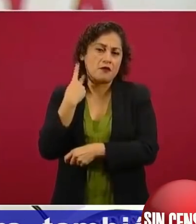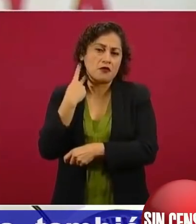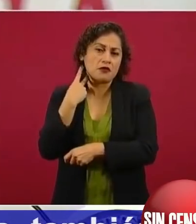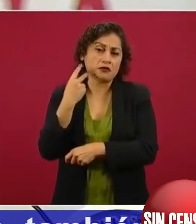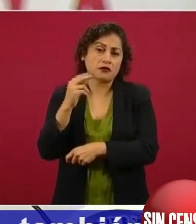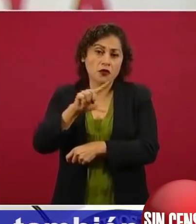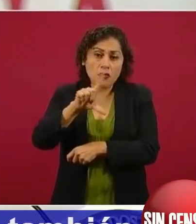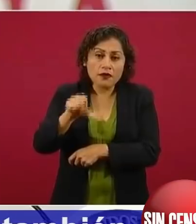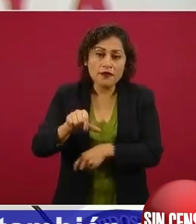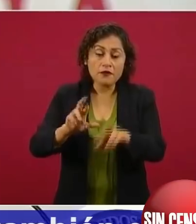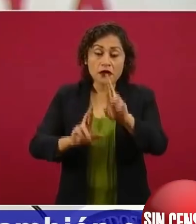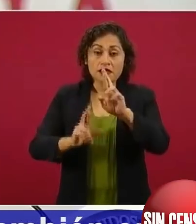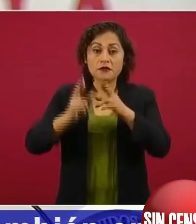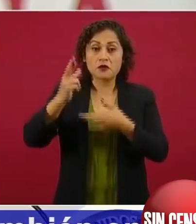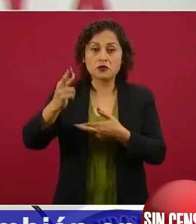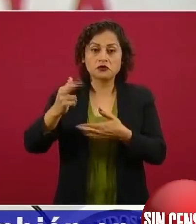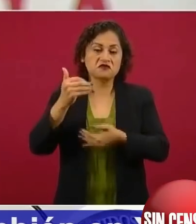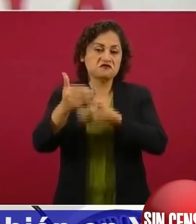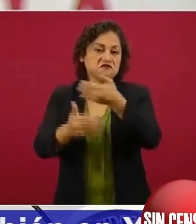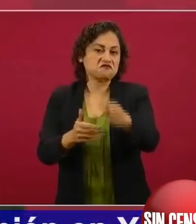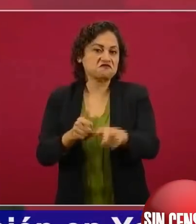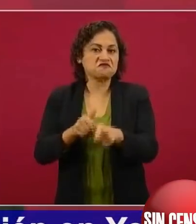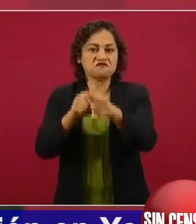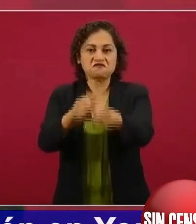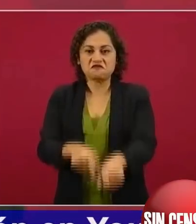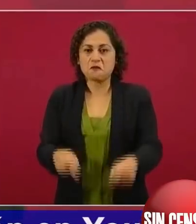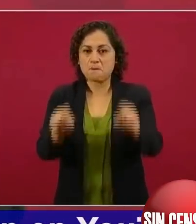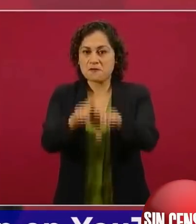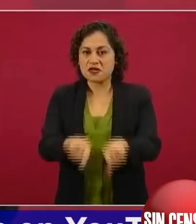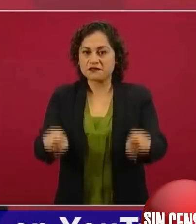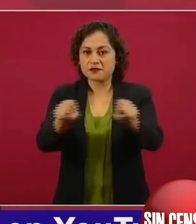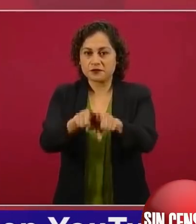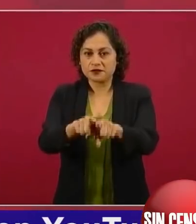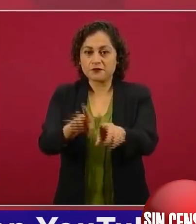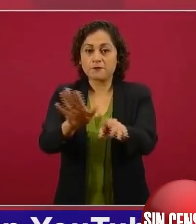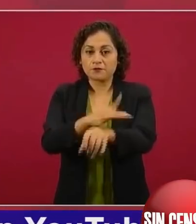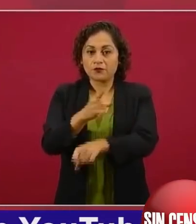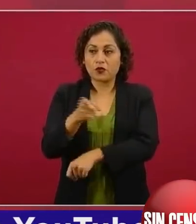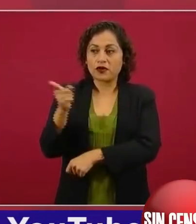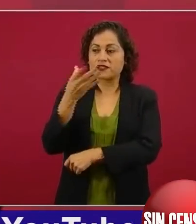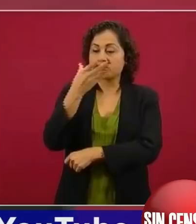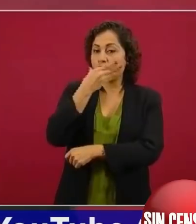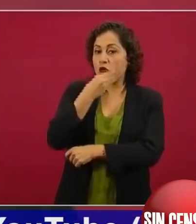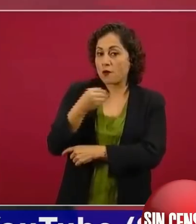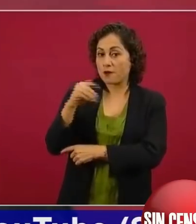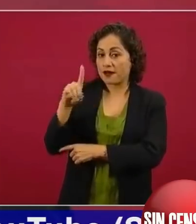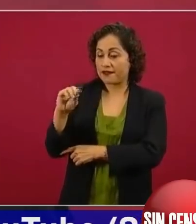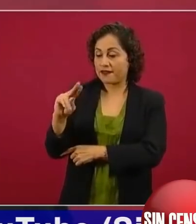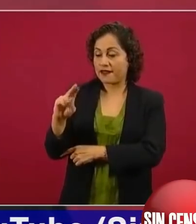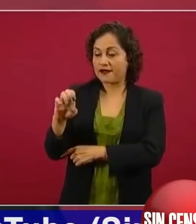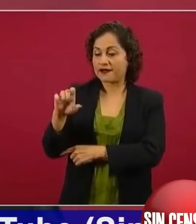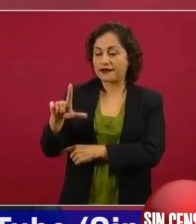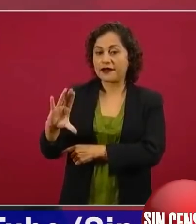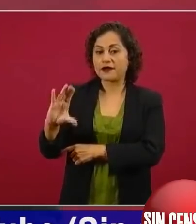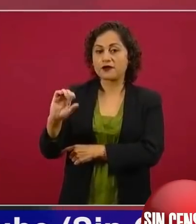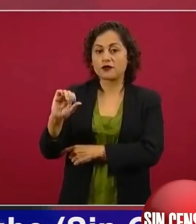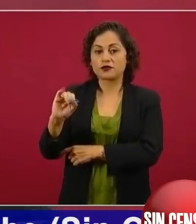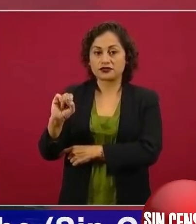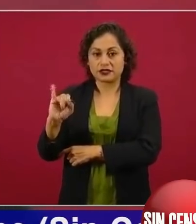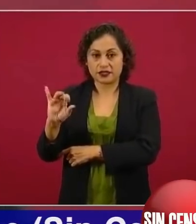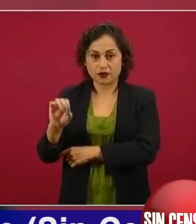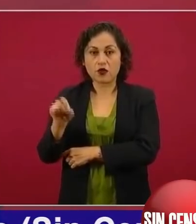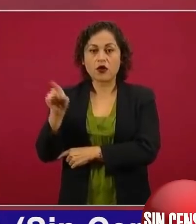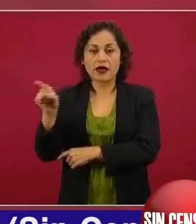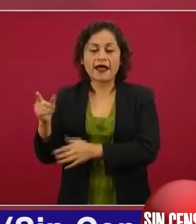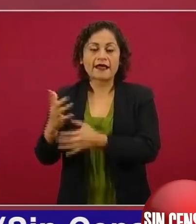revolución. Por eso decía don Daniel Cosío Villegas que ya no estaba don Porfirio, pero se